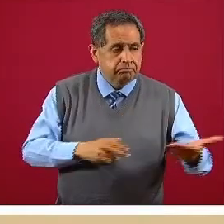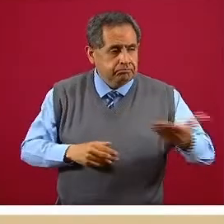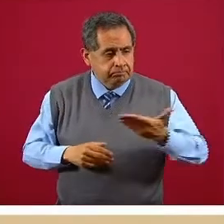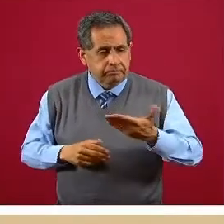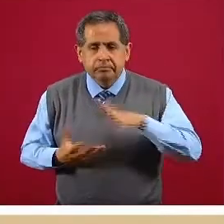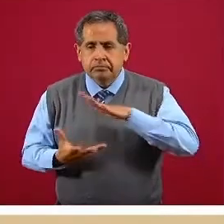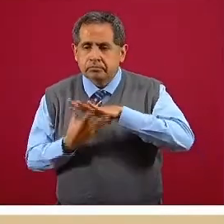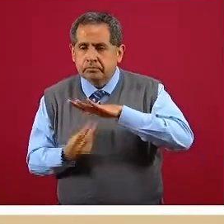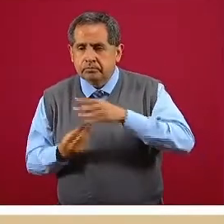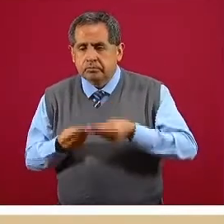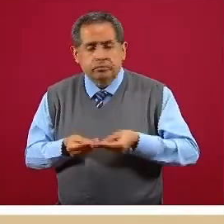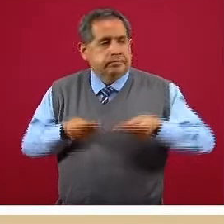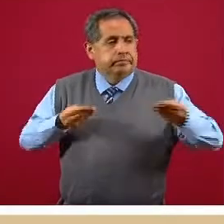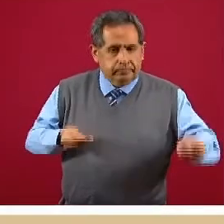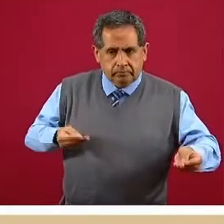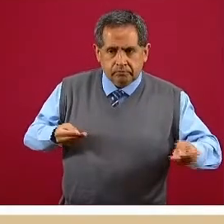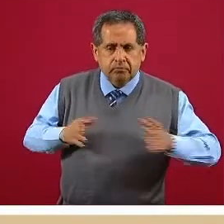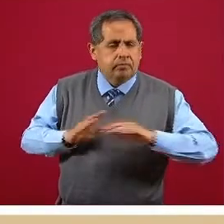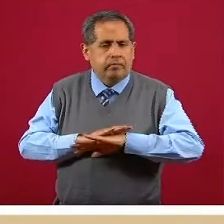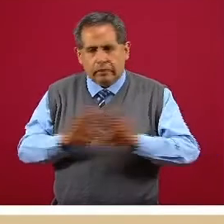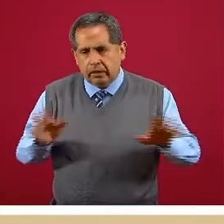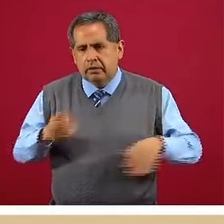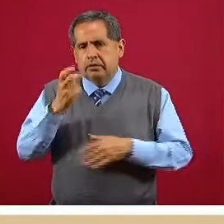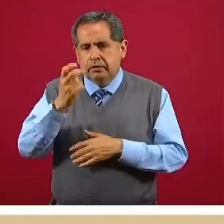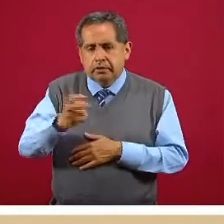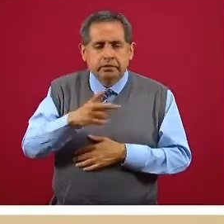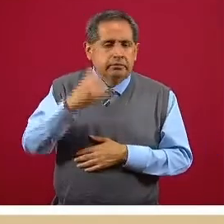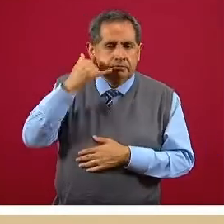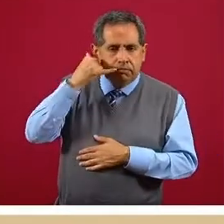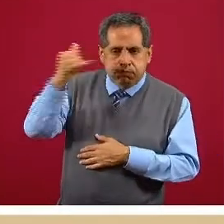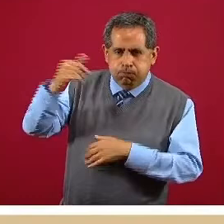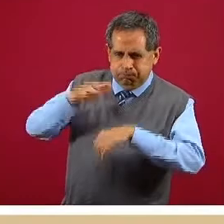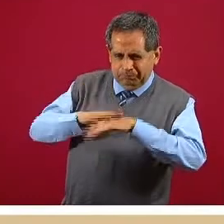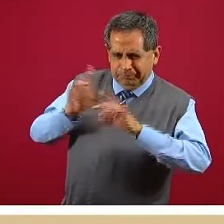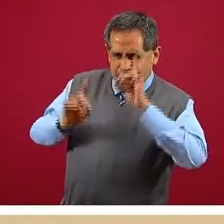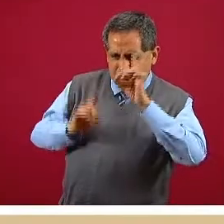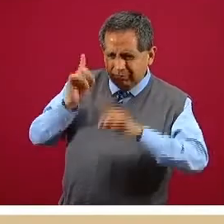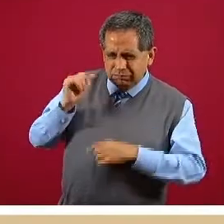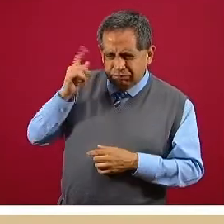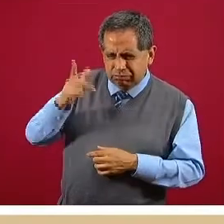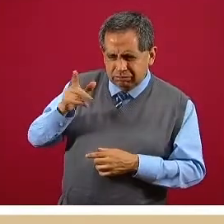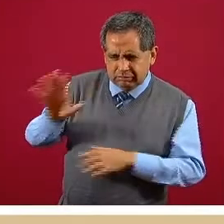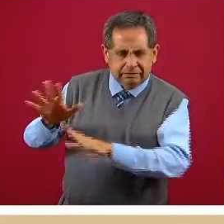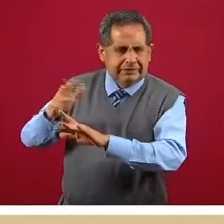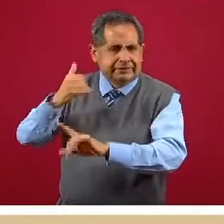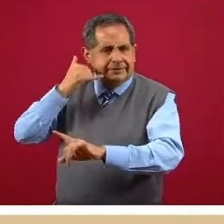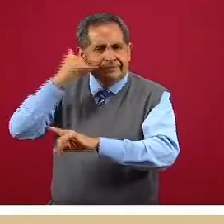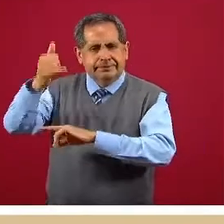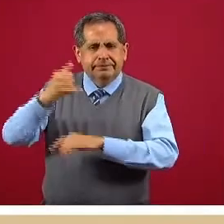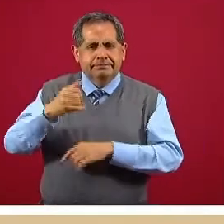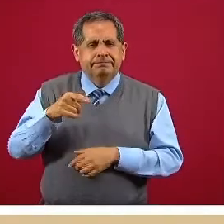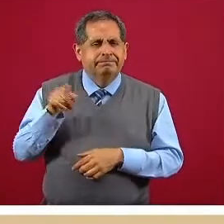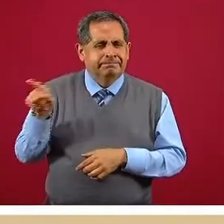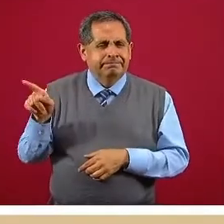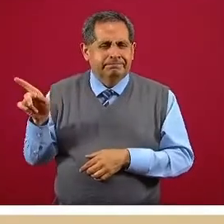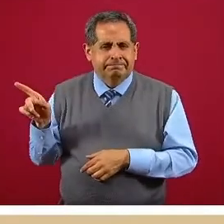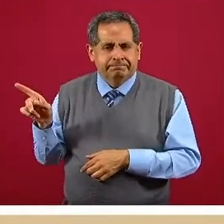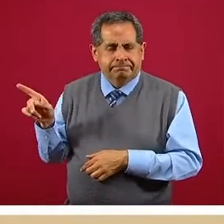da una copia y ahí tienen los teléfonos por si tienen alguna duda, el